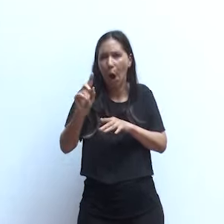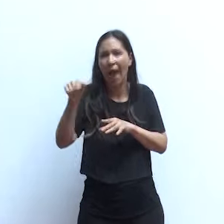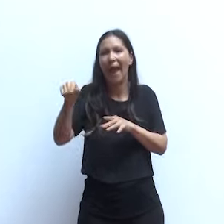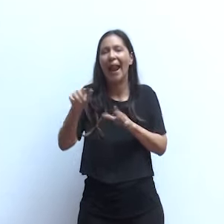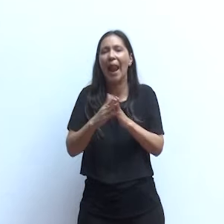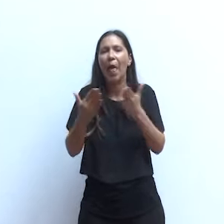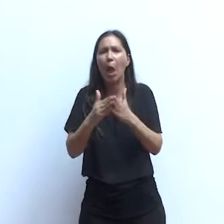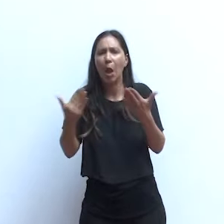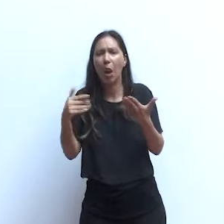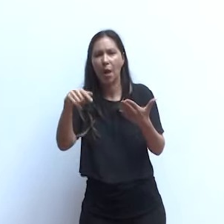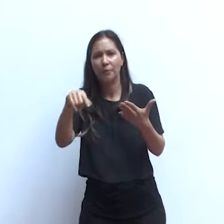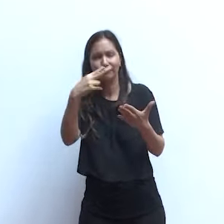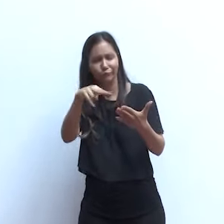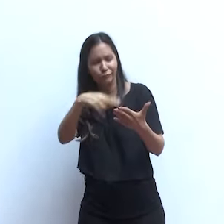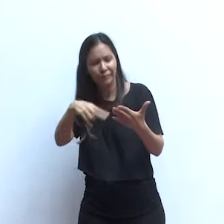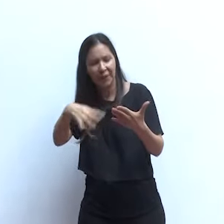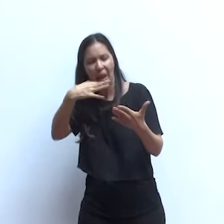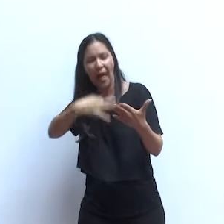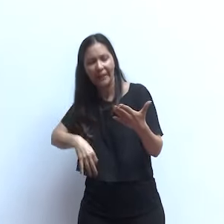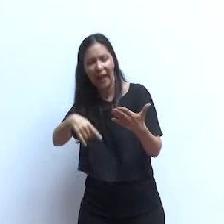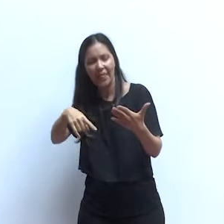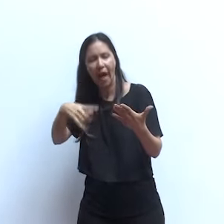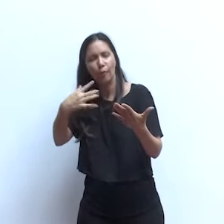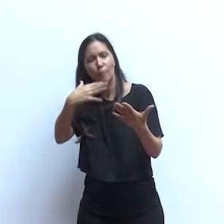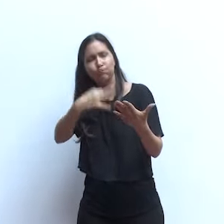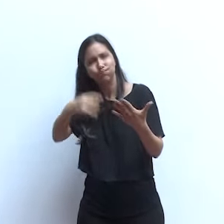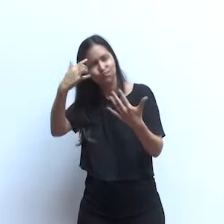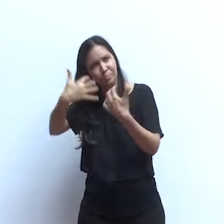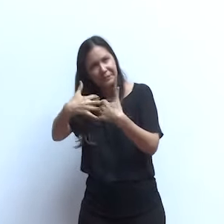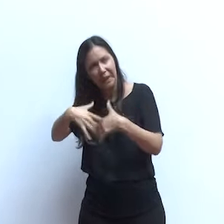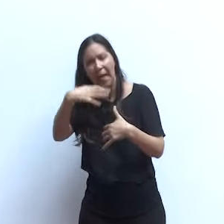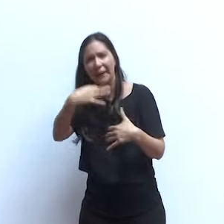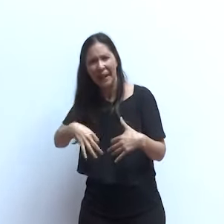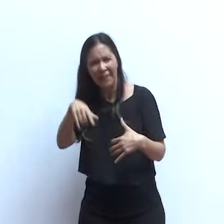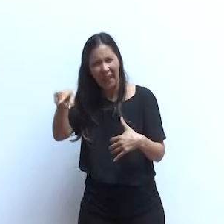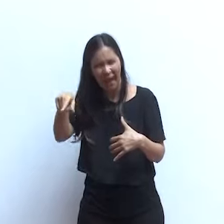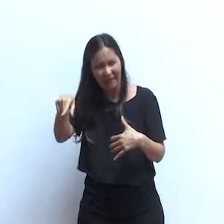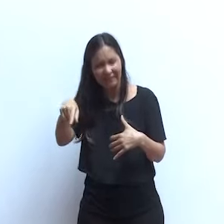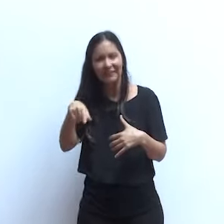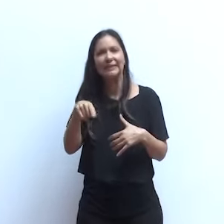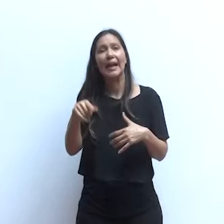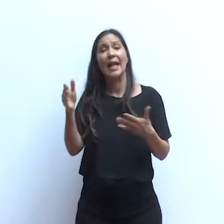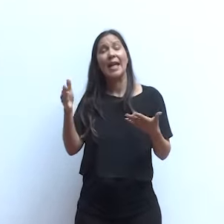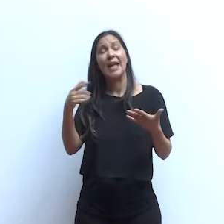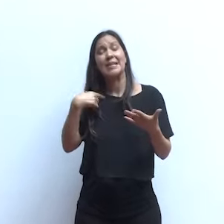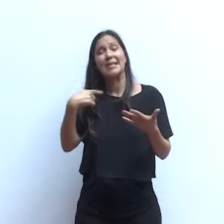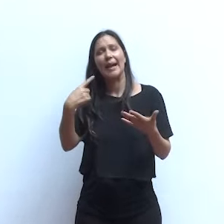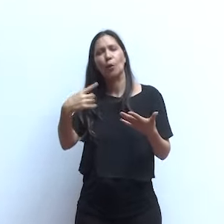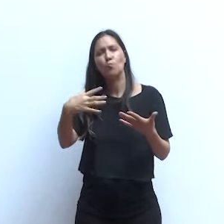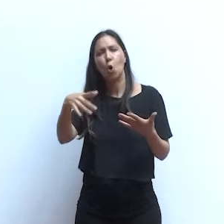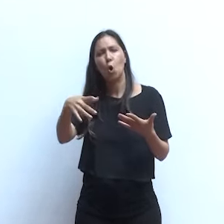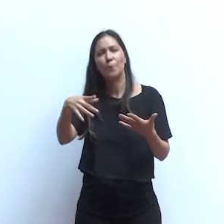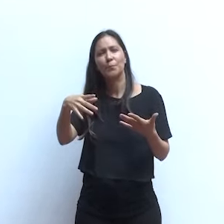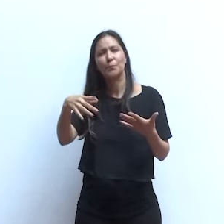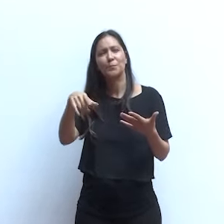varias veces pero es una interpretación que que que se demora 427 páginas no